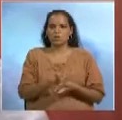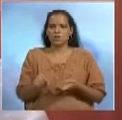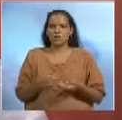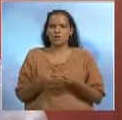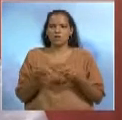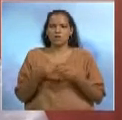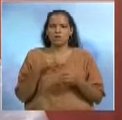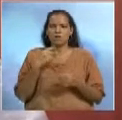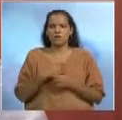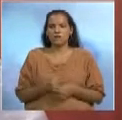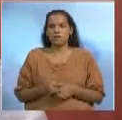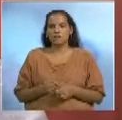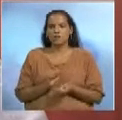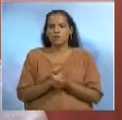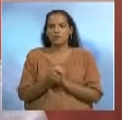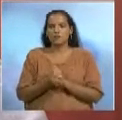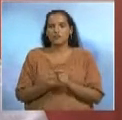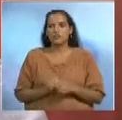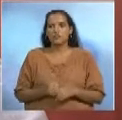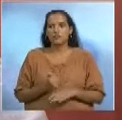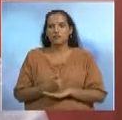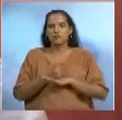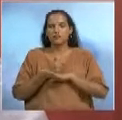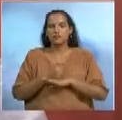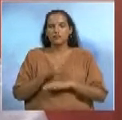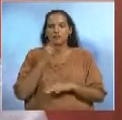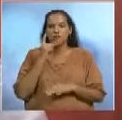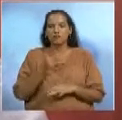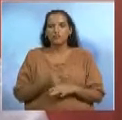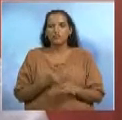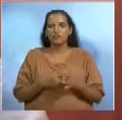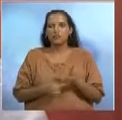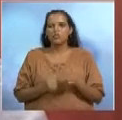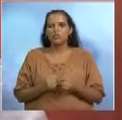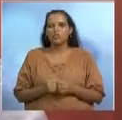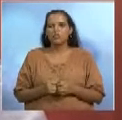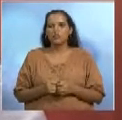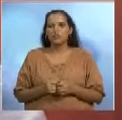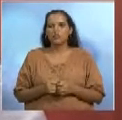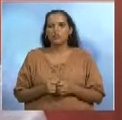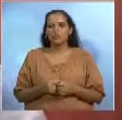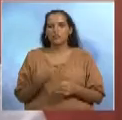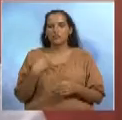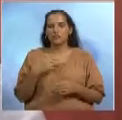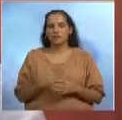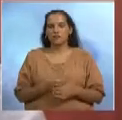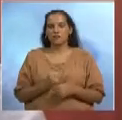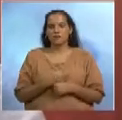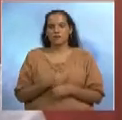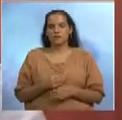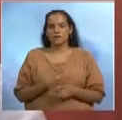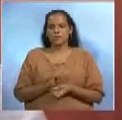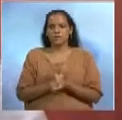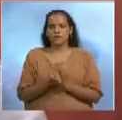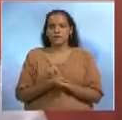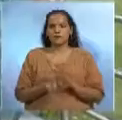hay problemas e inconvenientes. El directivo afirma, o los directivos del sector afirman que van a impugnar esta